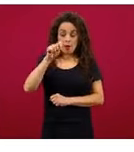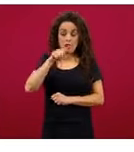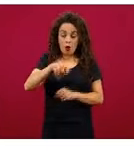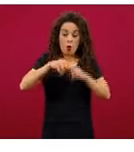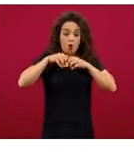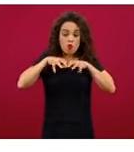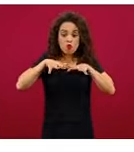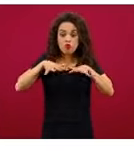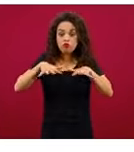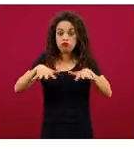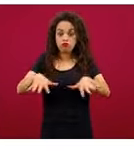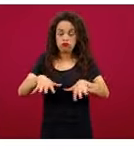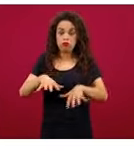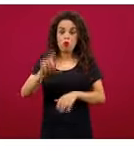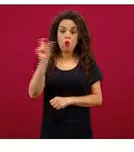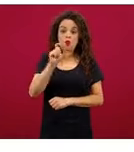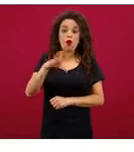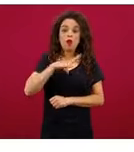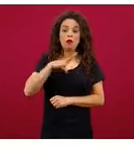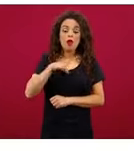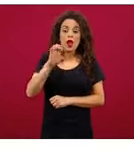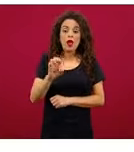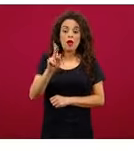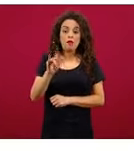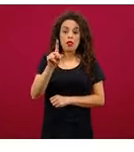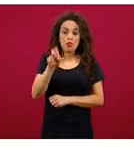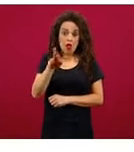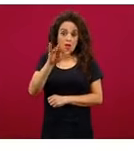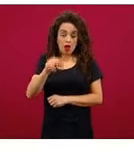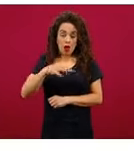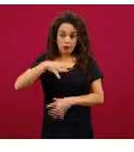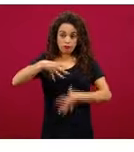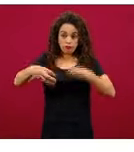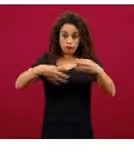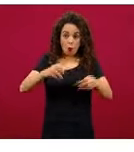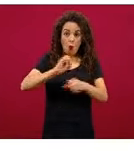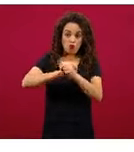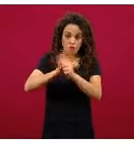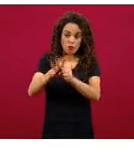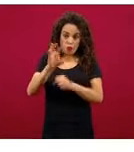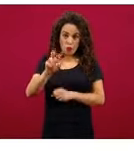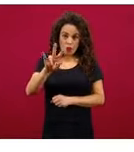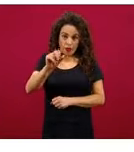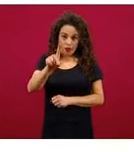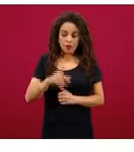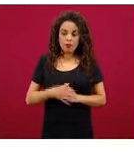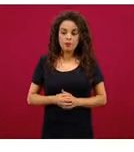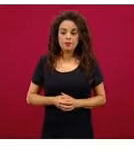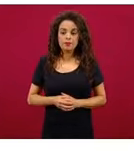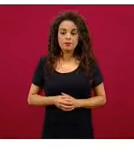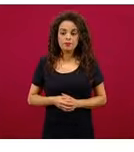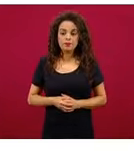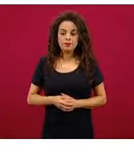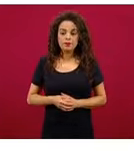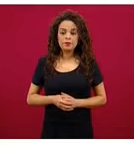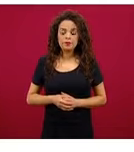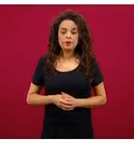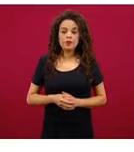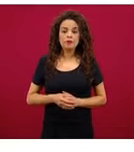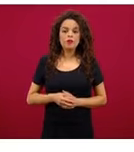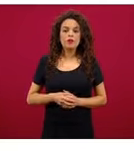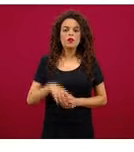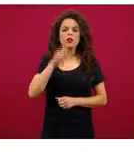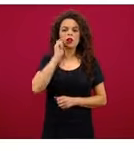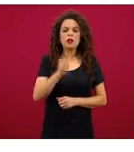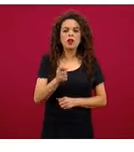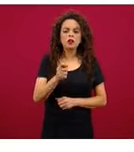dado durante la epidemia, de hecho, COVID. Y ustedes pueden ver que del lado oeste, en